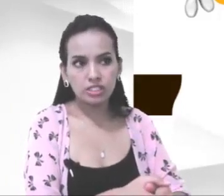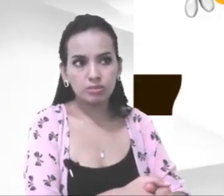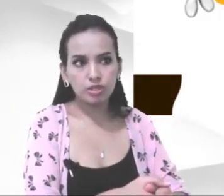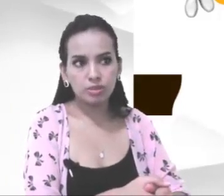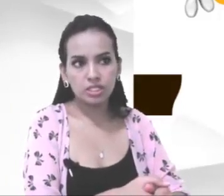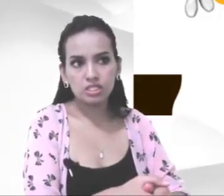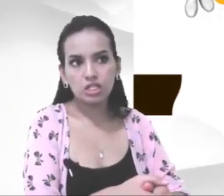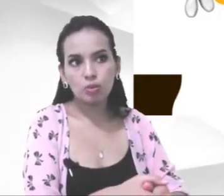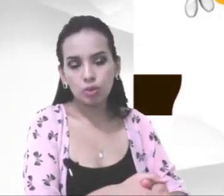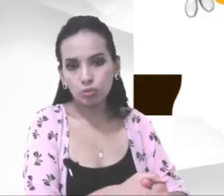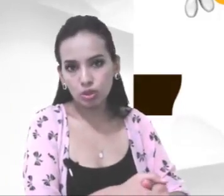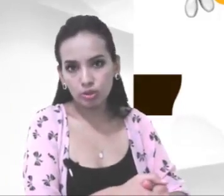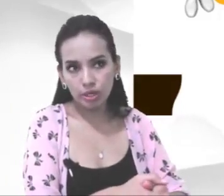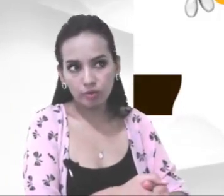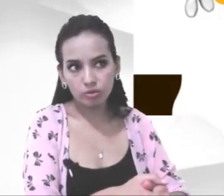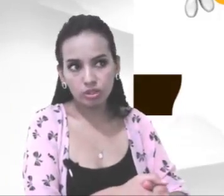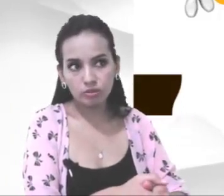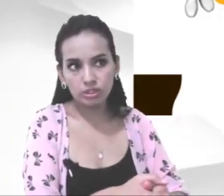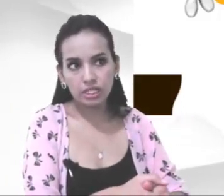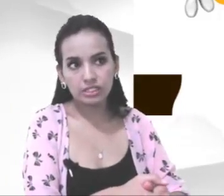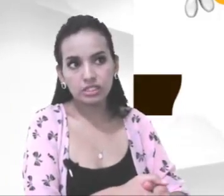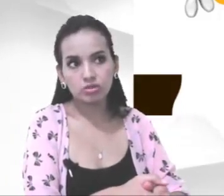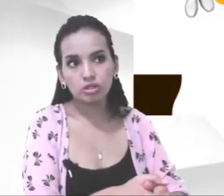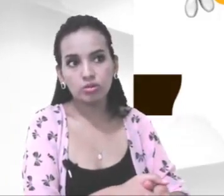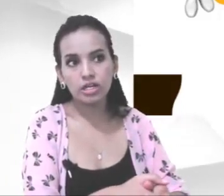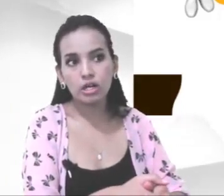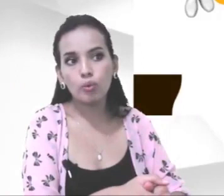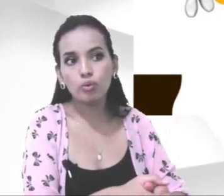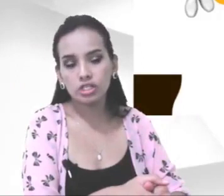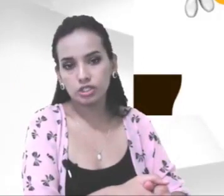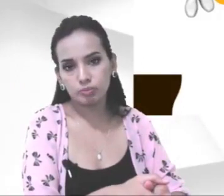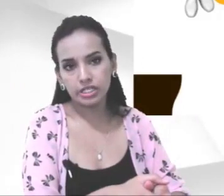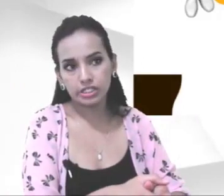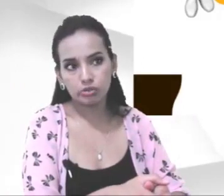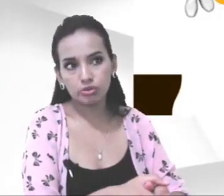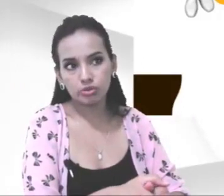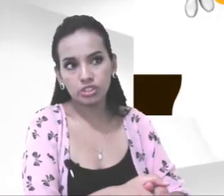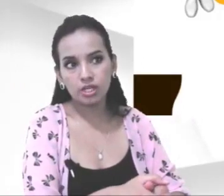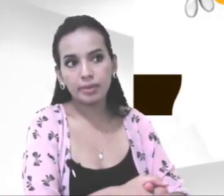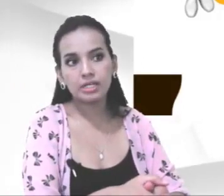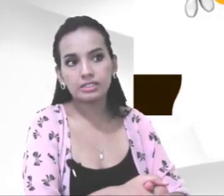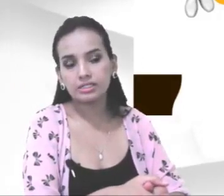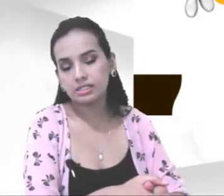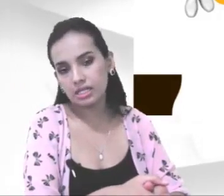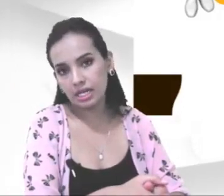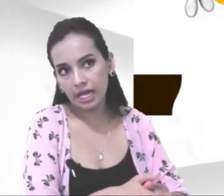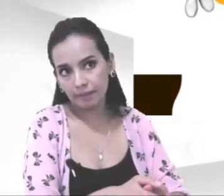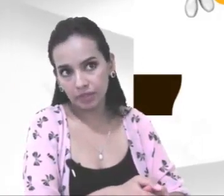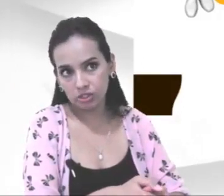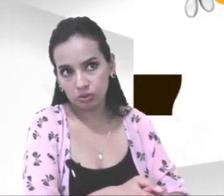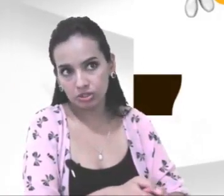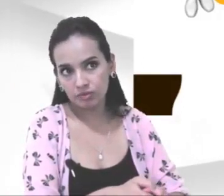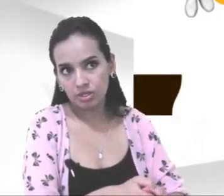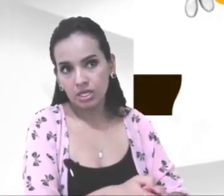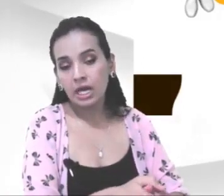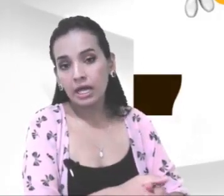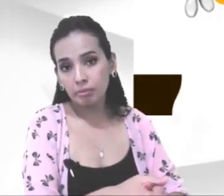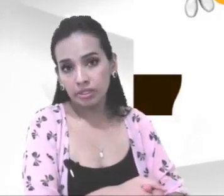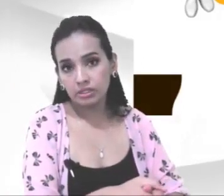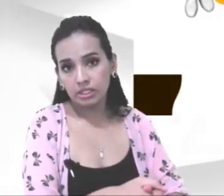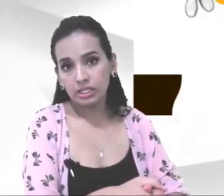hecho es ampliamente aceptado por los biólogos evolutivos que la selección natural es la única explicación conocida para la existencia de las adaptaciones